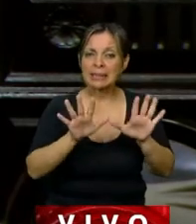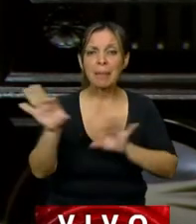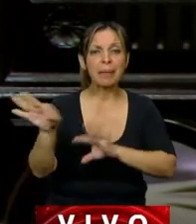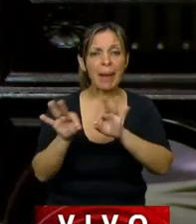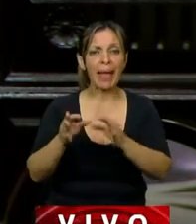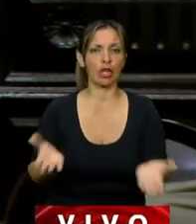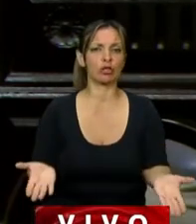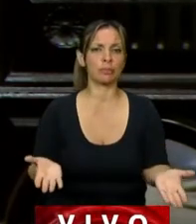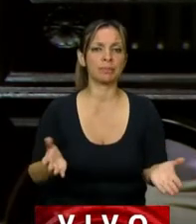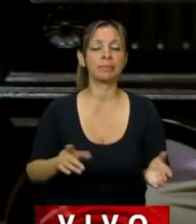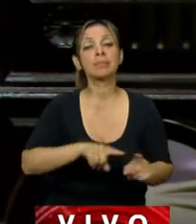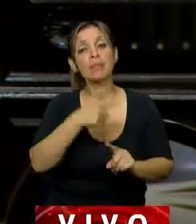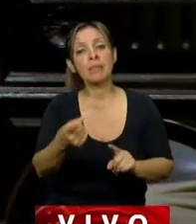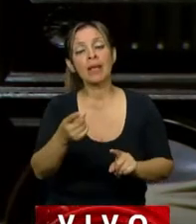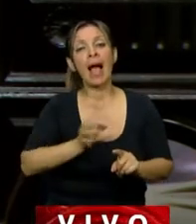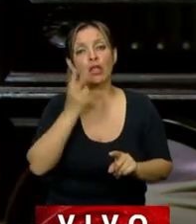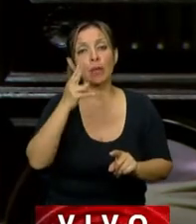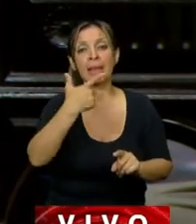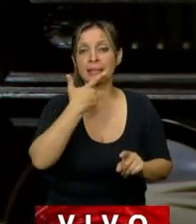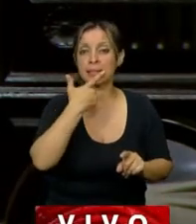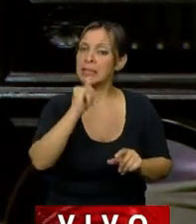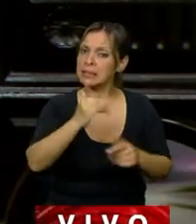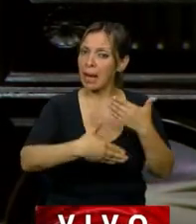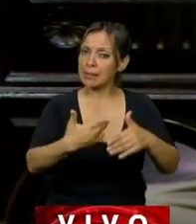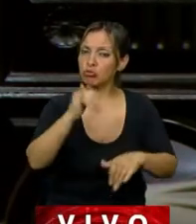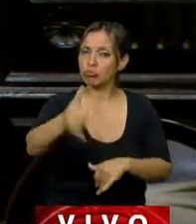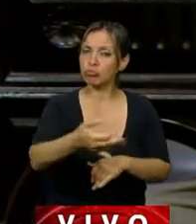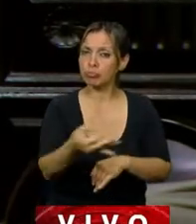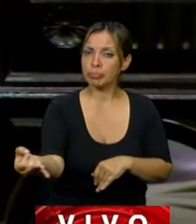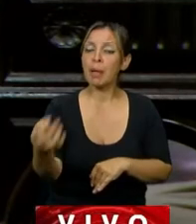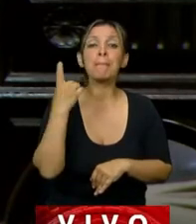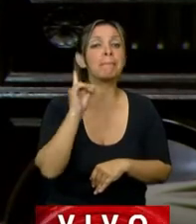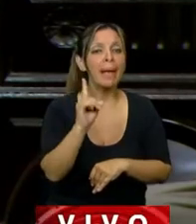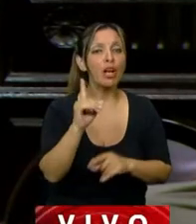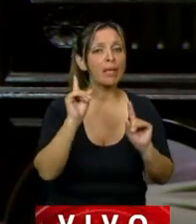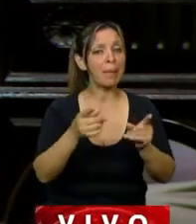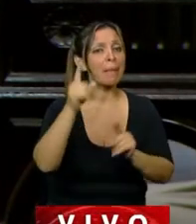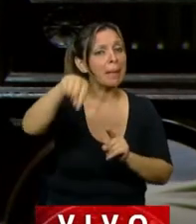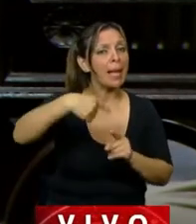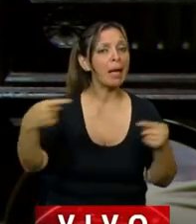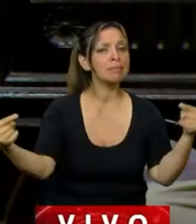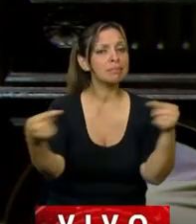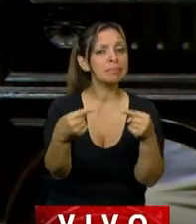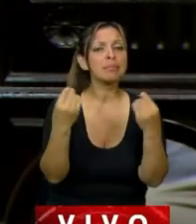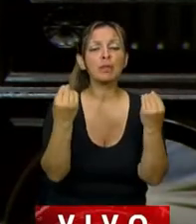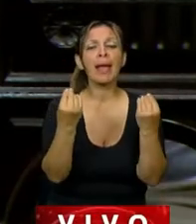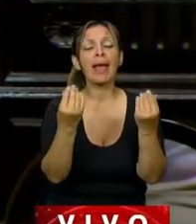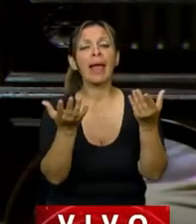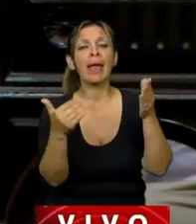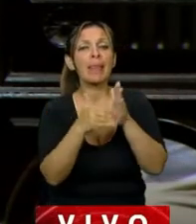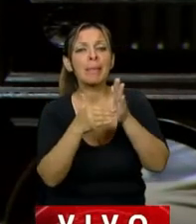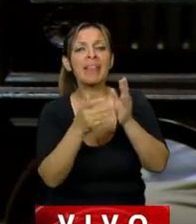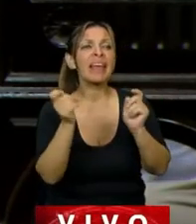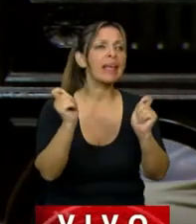año 2017, termino, presidente, hubo un avance, es cierto, pero también se generó una contradicción. Se trata de manera distinta a quienes